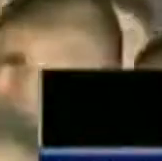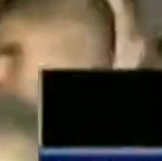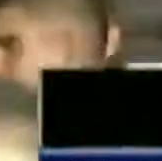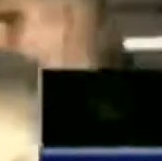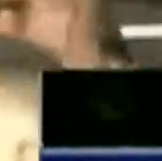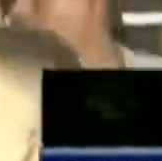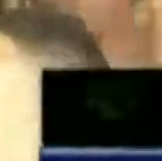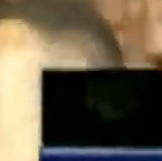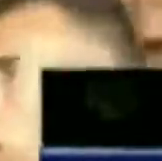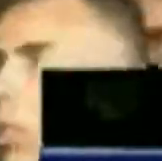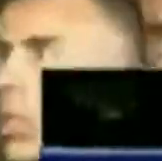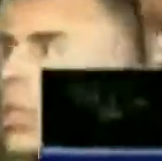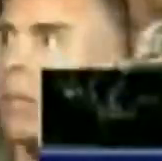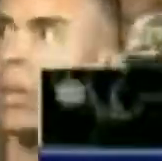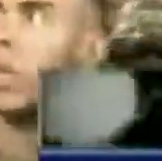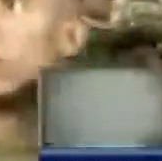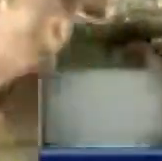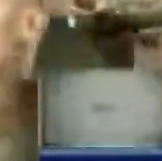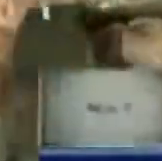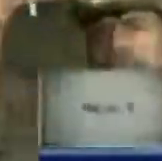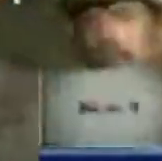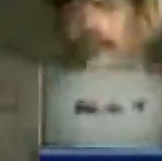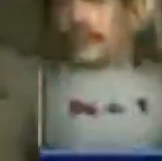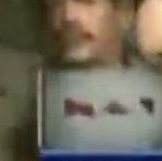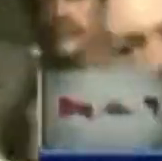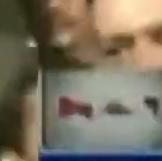un saludo a mi canal